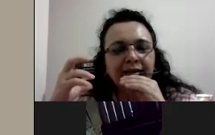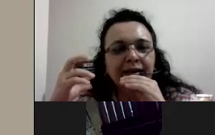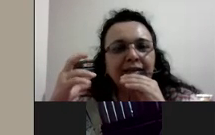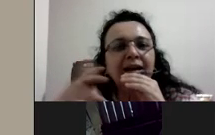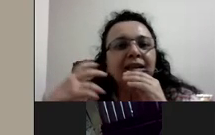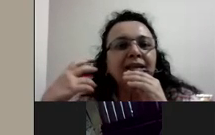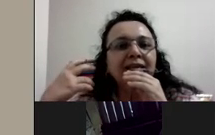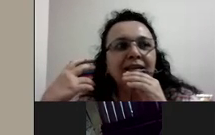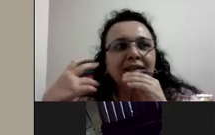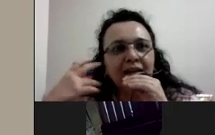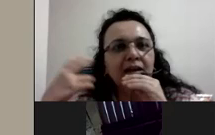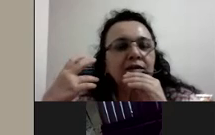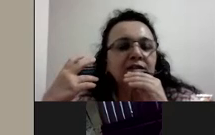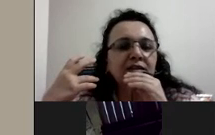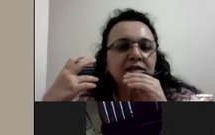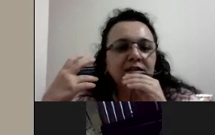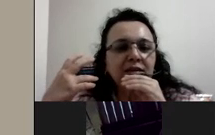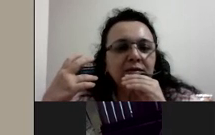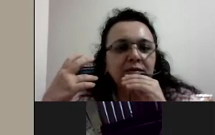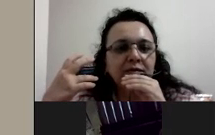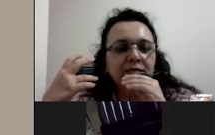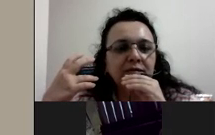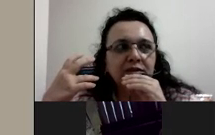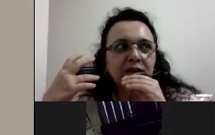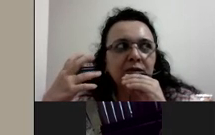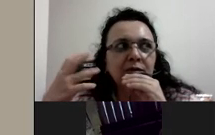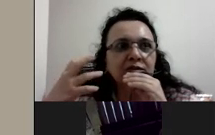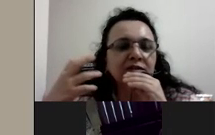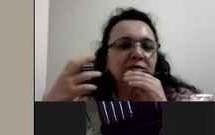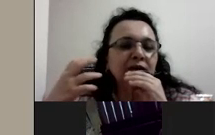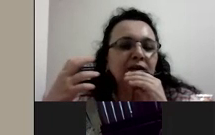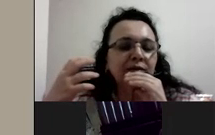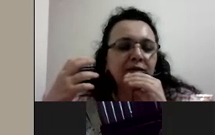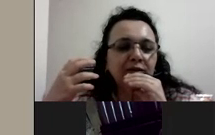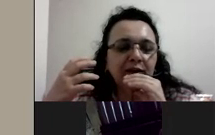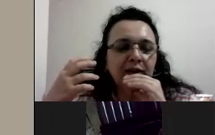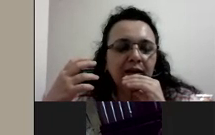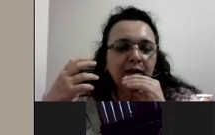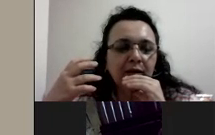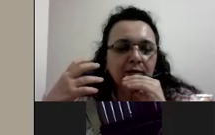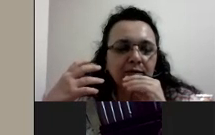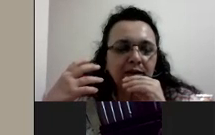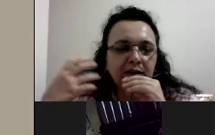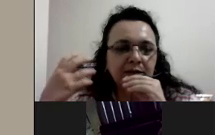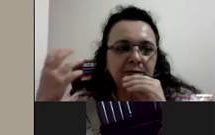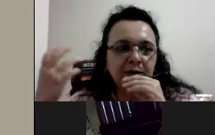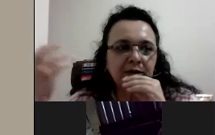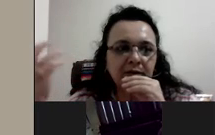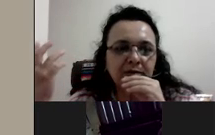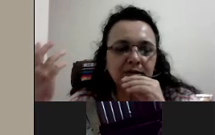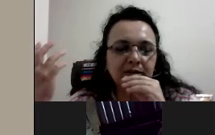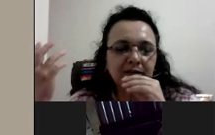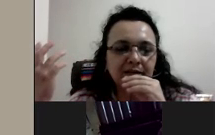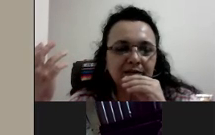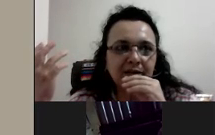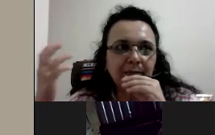para tratar de entender qué es lo que están diciendo. O sea, como que usted estuviera viviendo ya en un native speaker